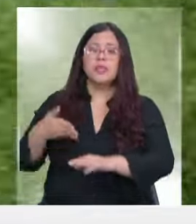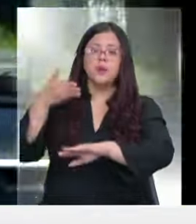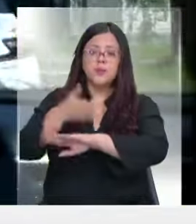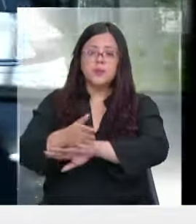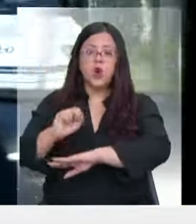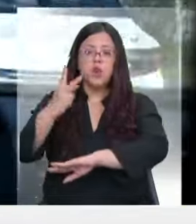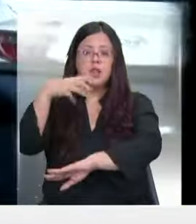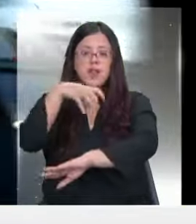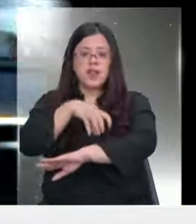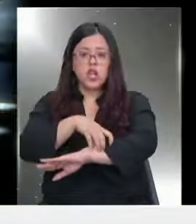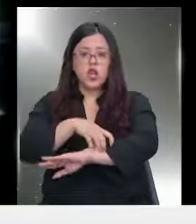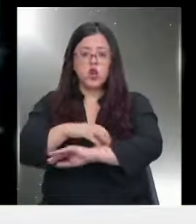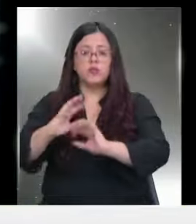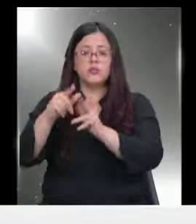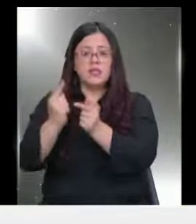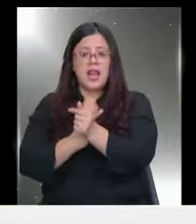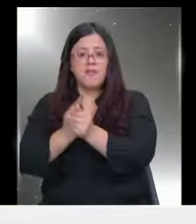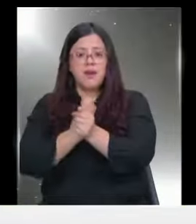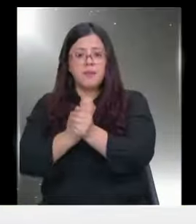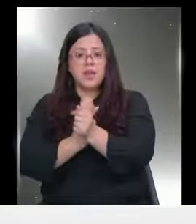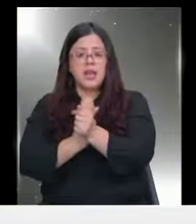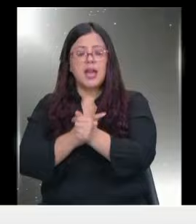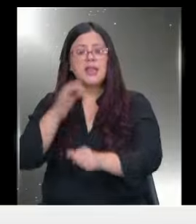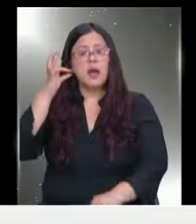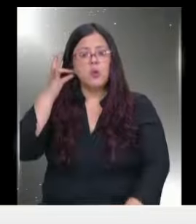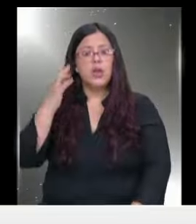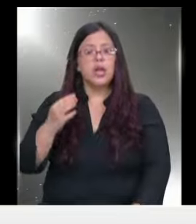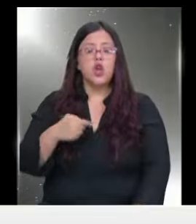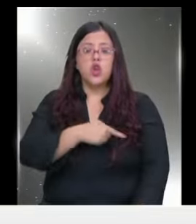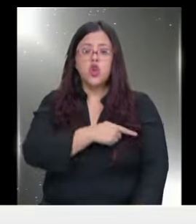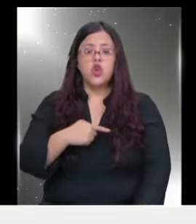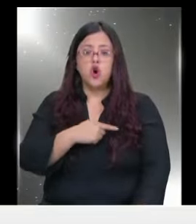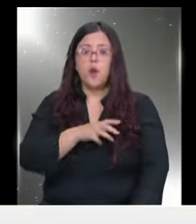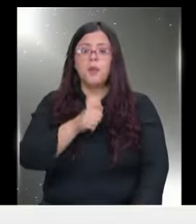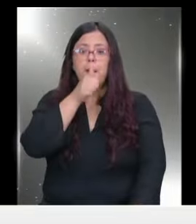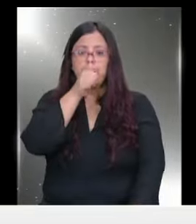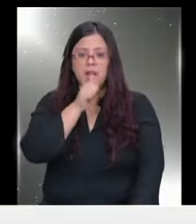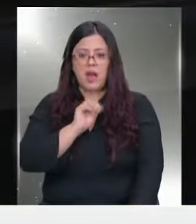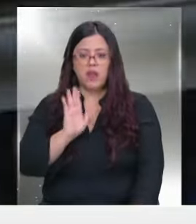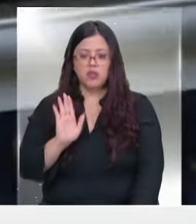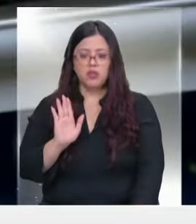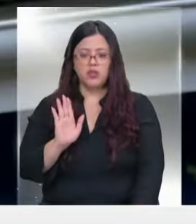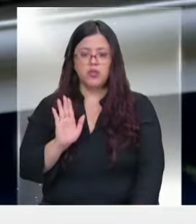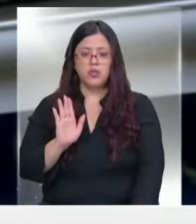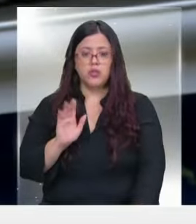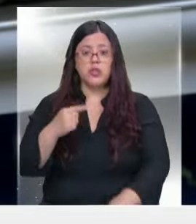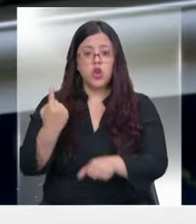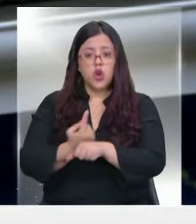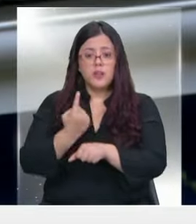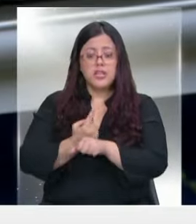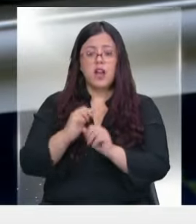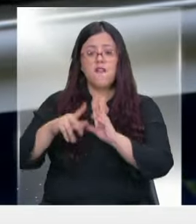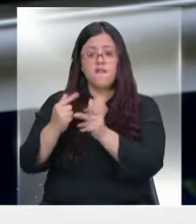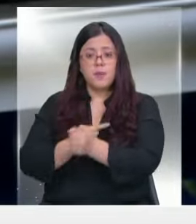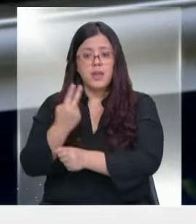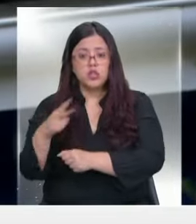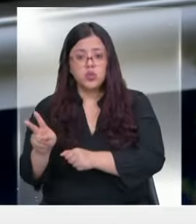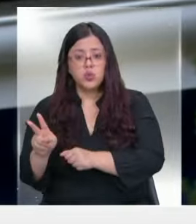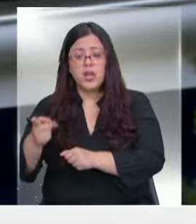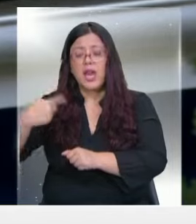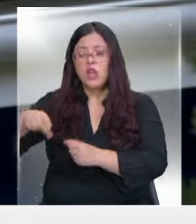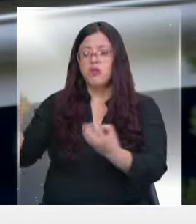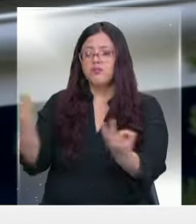más íntimo de la denunciante de Manuel Monsalve. Su nombre lo mantendremos en el anonimato. Conversamos con su familia, nos